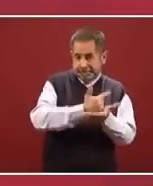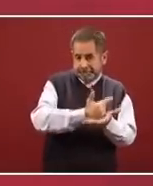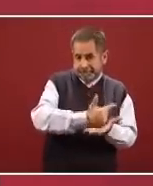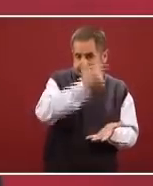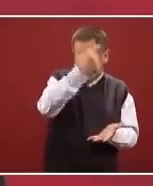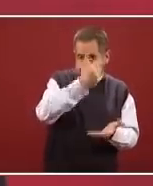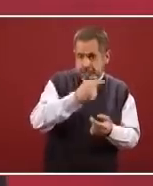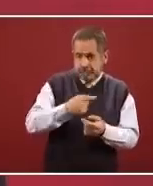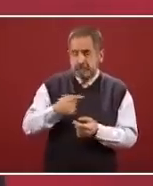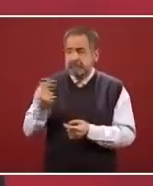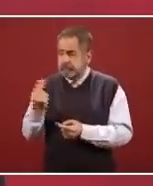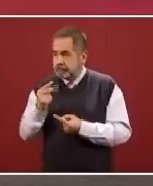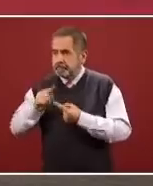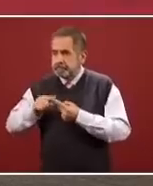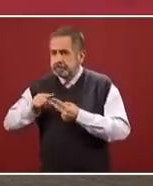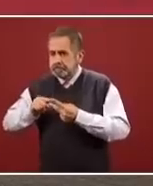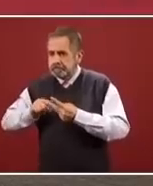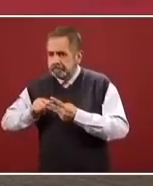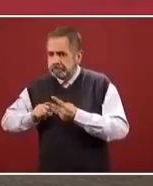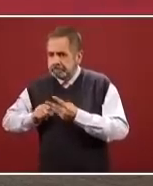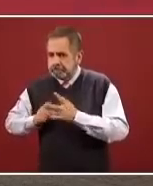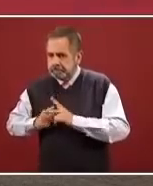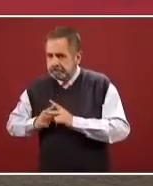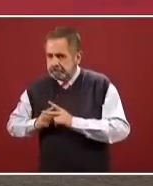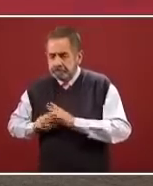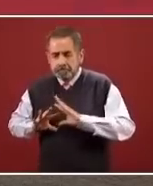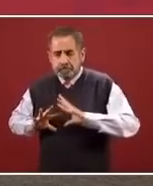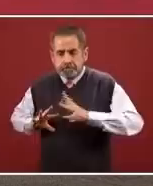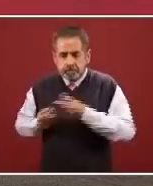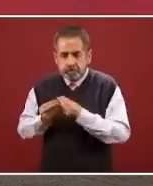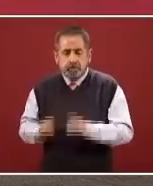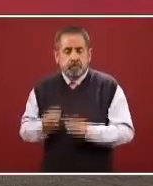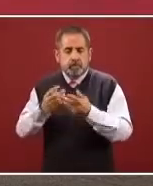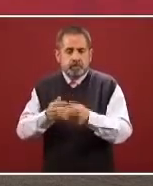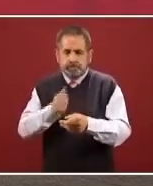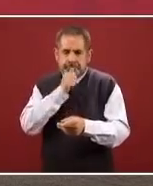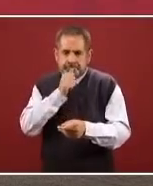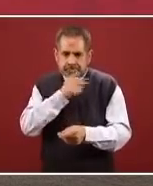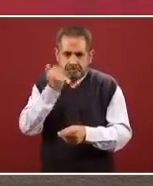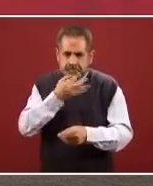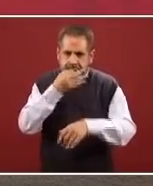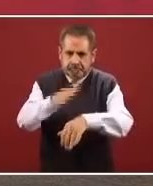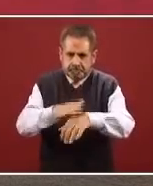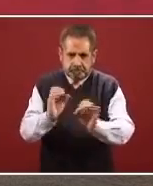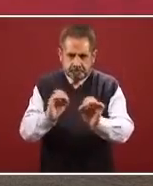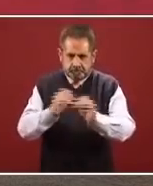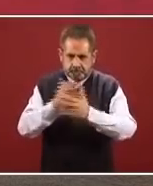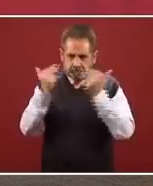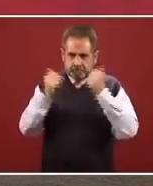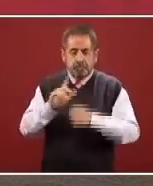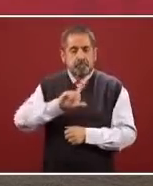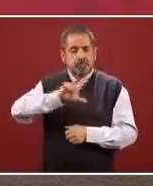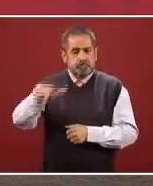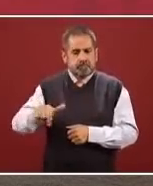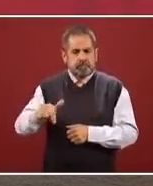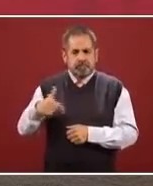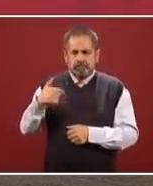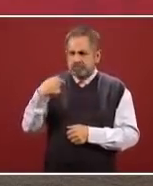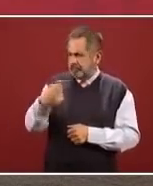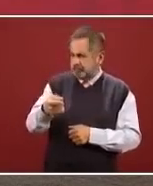en los hospitales. El costo exacto no lo podría dar en este momento, quizá lo pueda tener